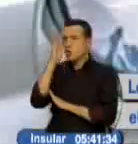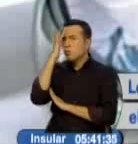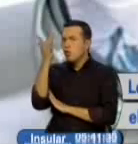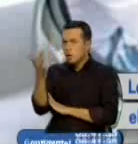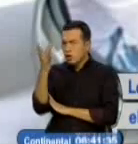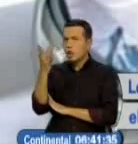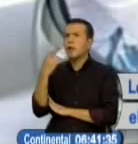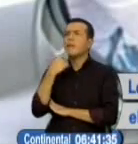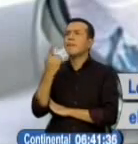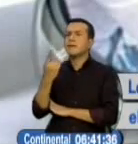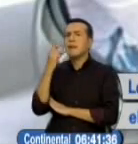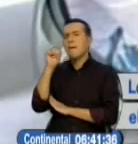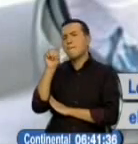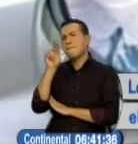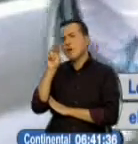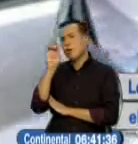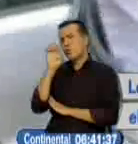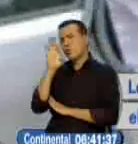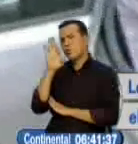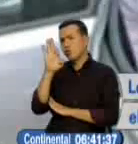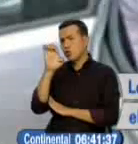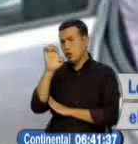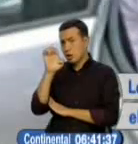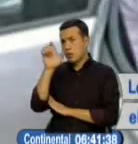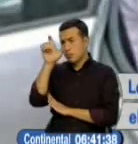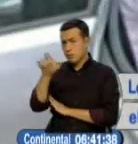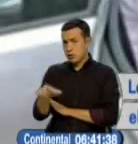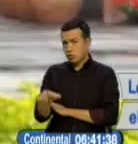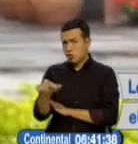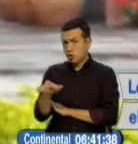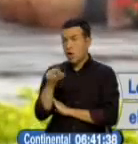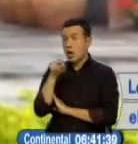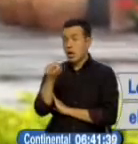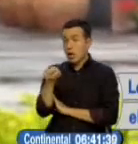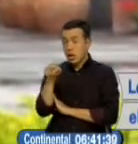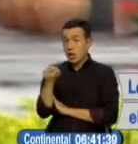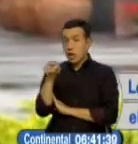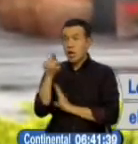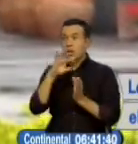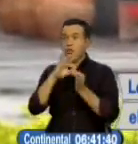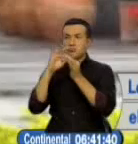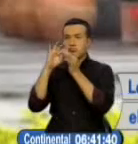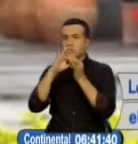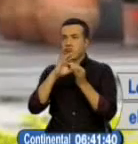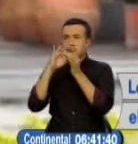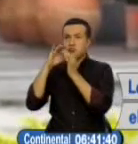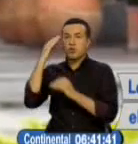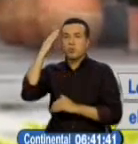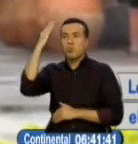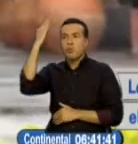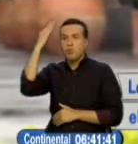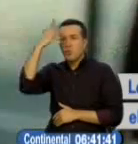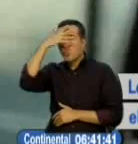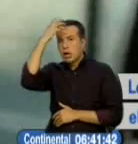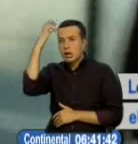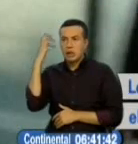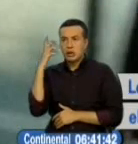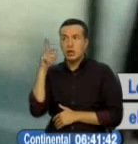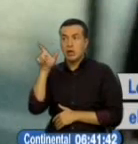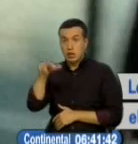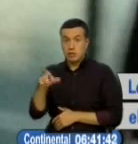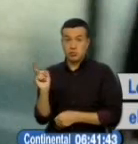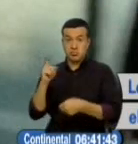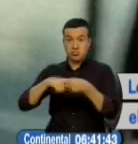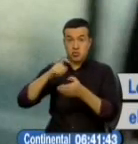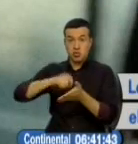T. actuaba como asesor del burgomaestre capitalino sin contar con vinculación contractual. Por tal motivo, la Fiscalía convocó a